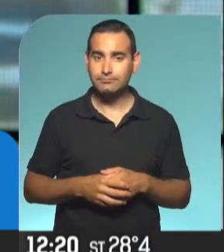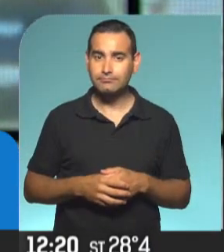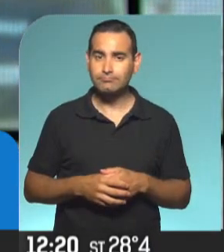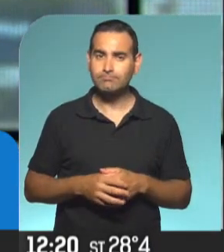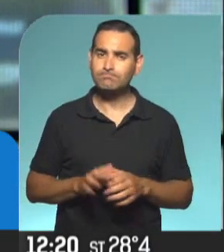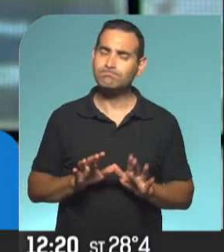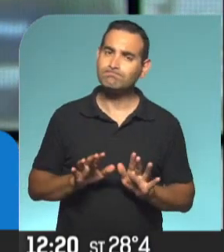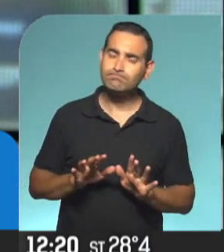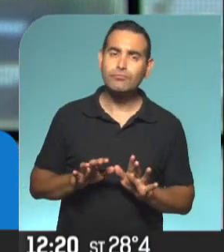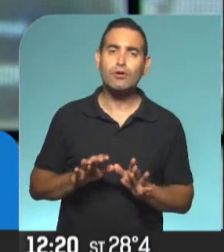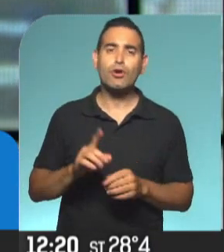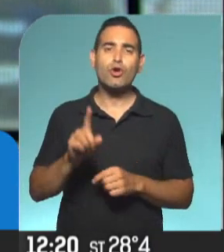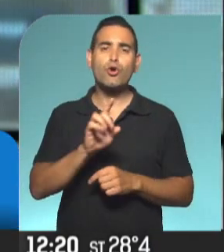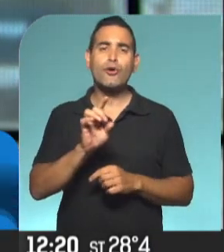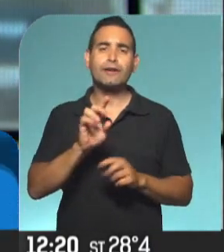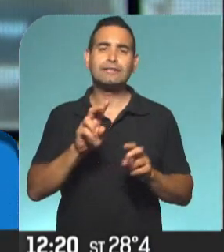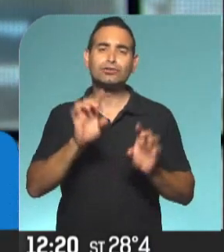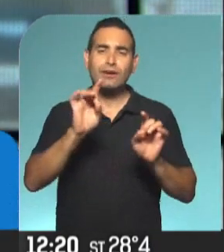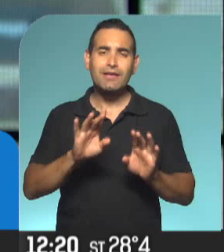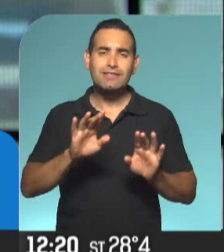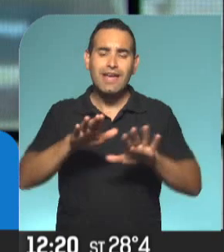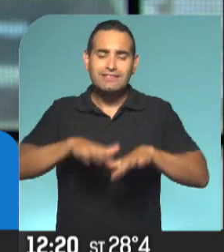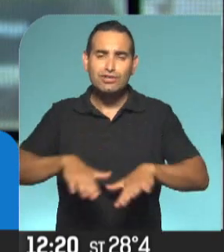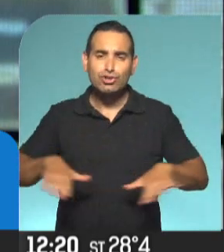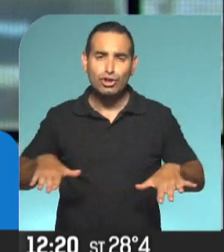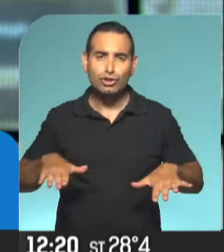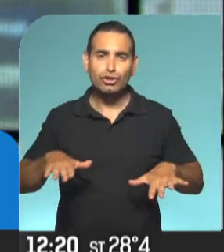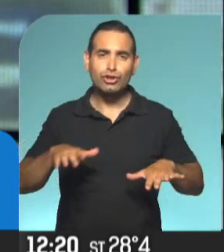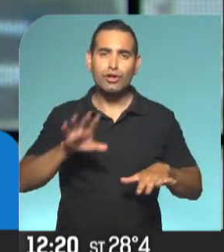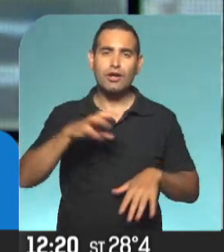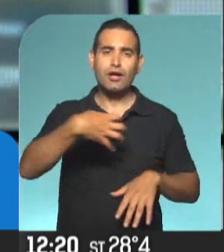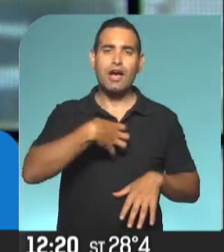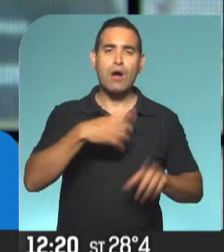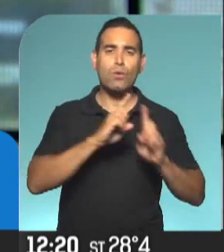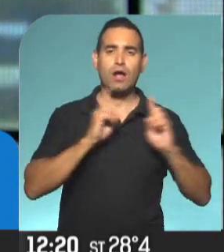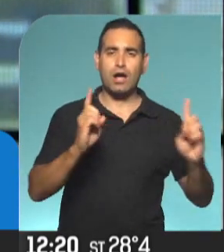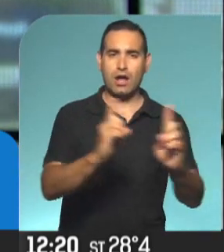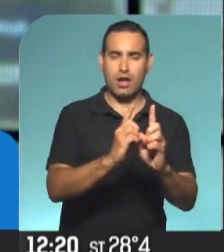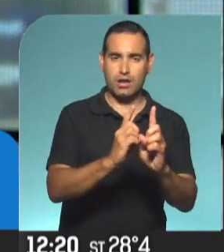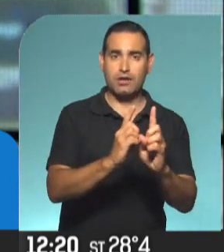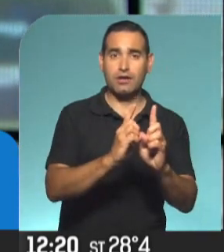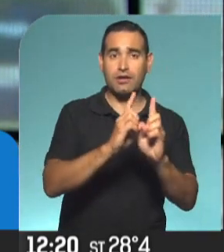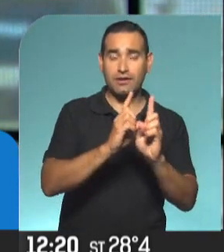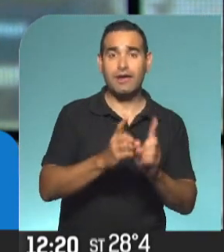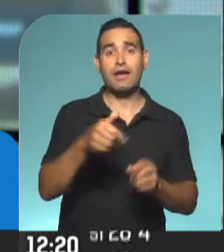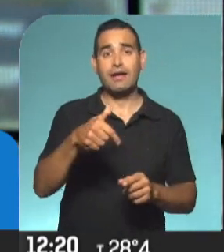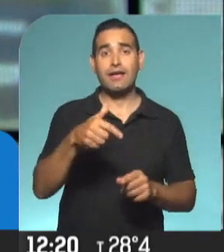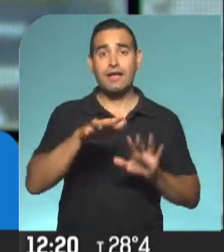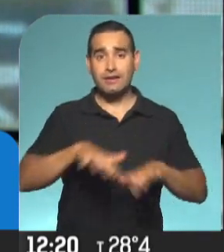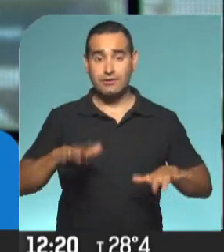No hay que aislar solamente la presencia de los chicos en el aula. La presencia de los chicos en el aula